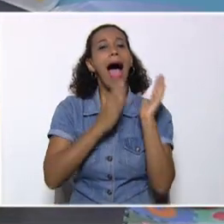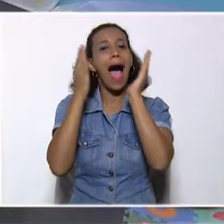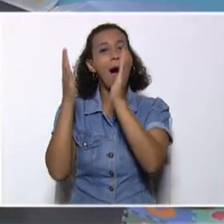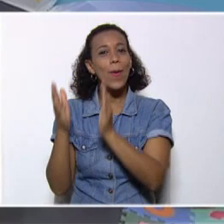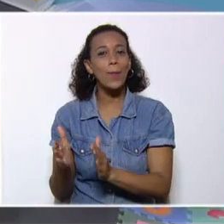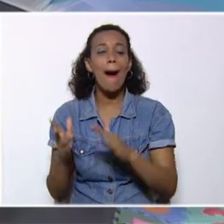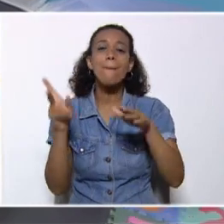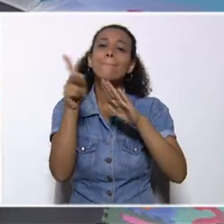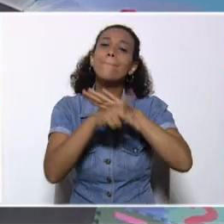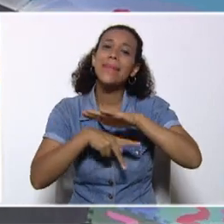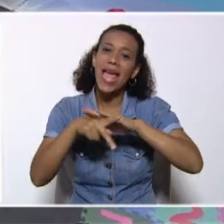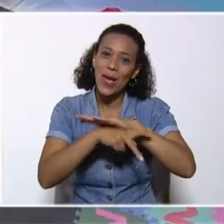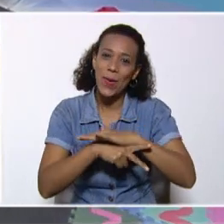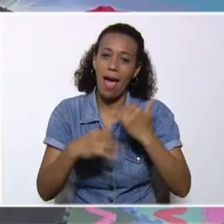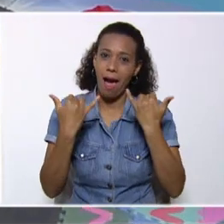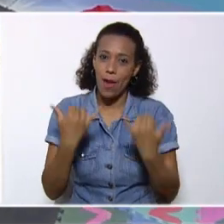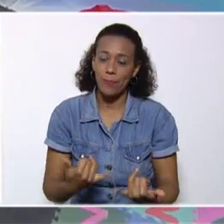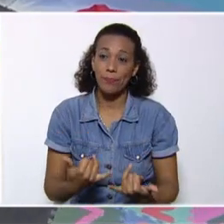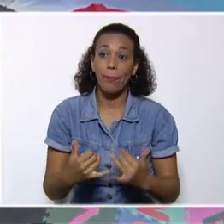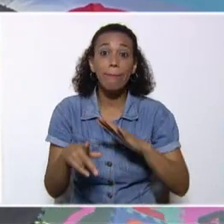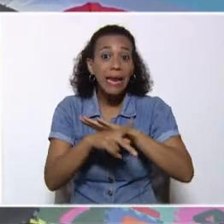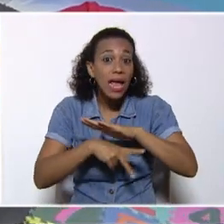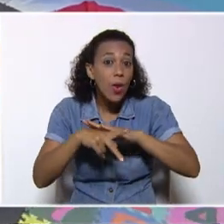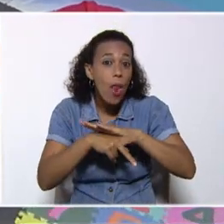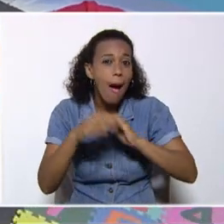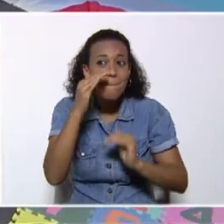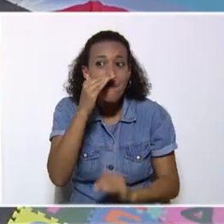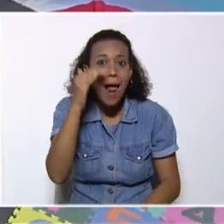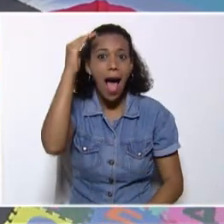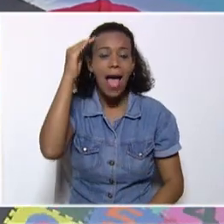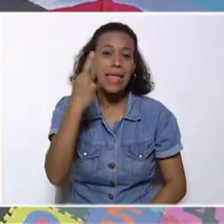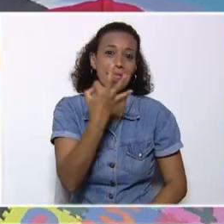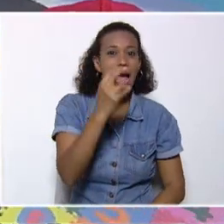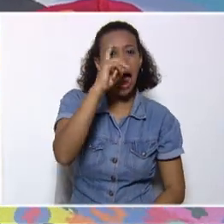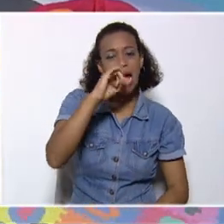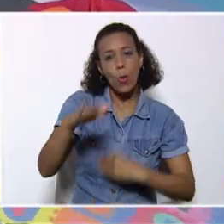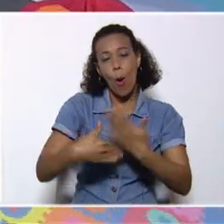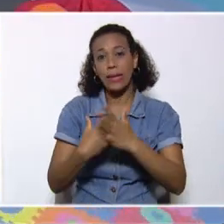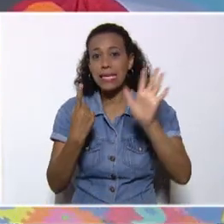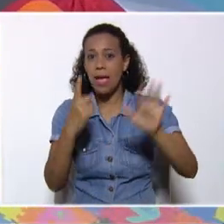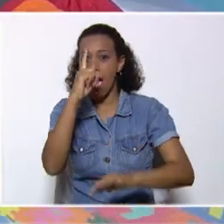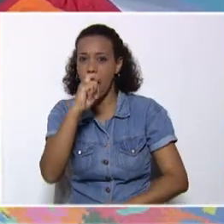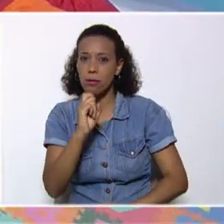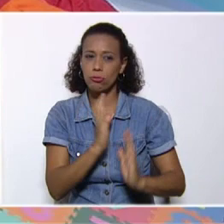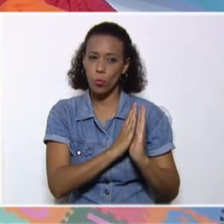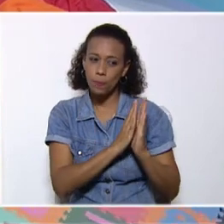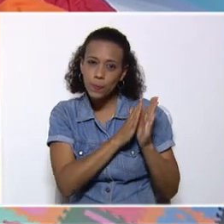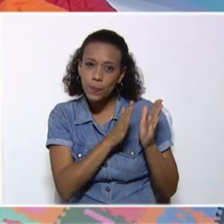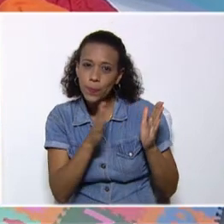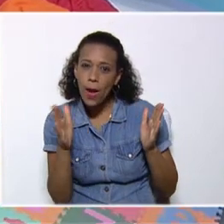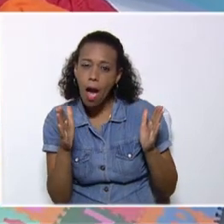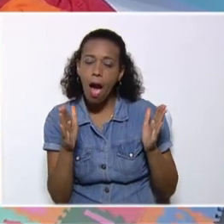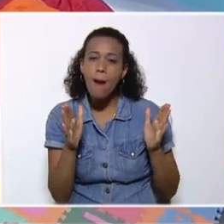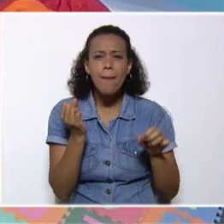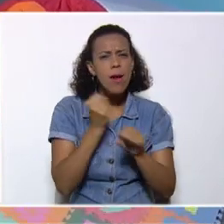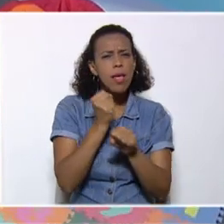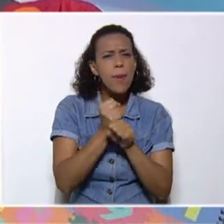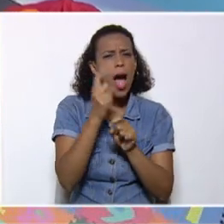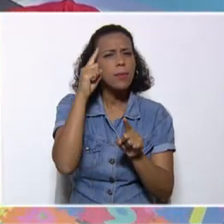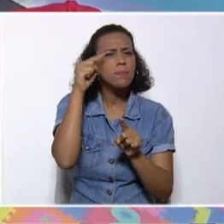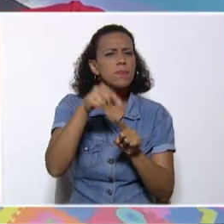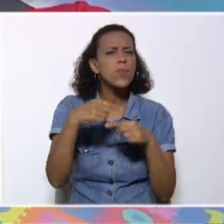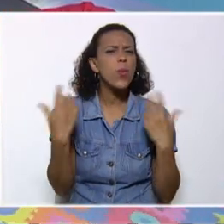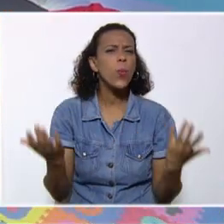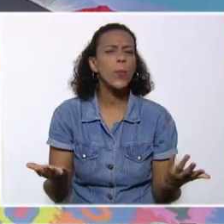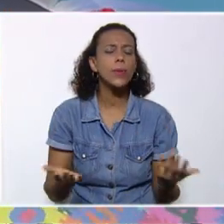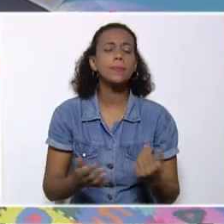etapa preescolar. En la etapa preescolar vamos a trabajar con nuestra niña